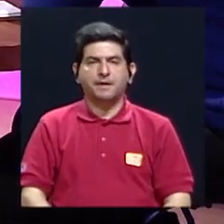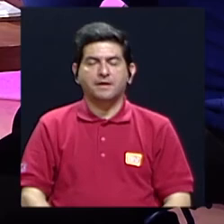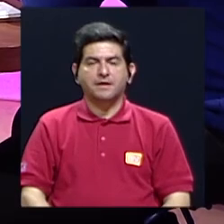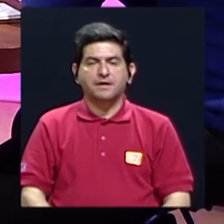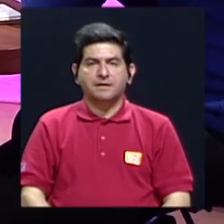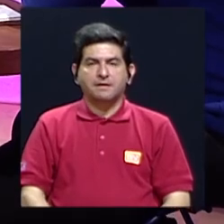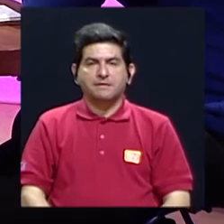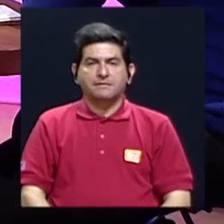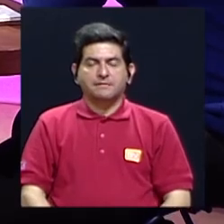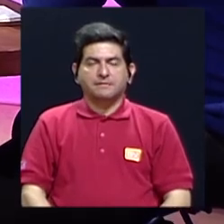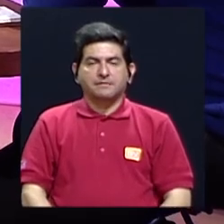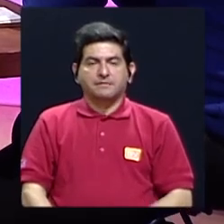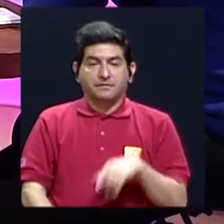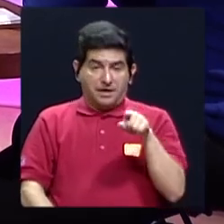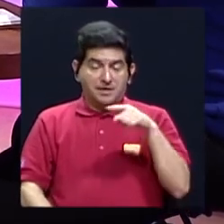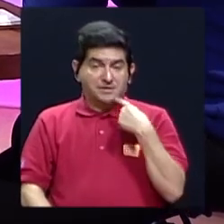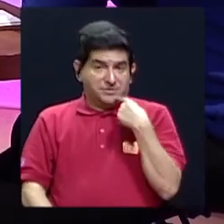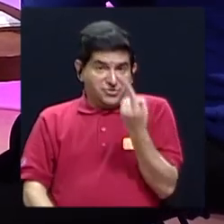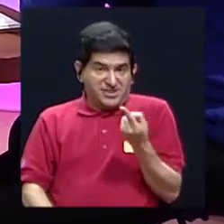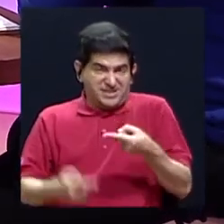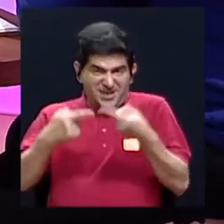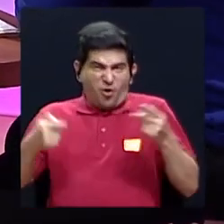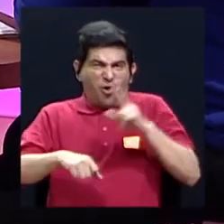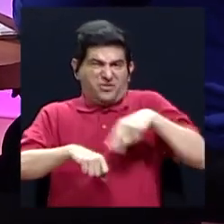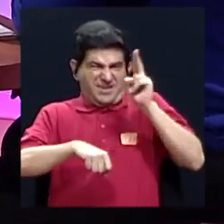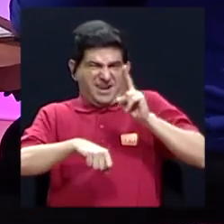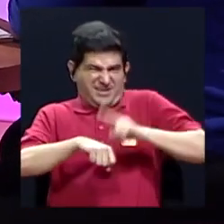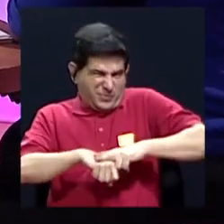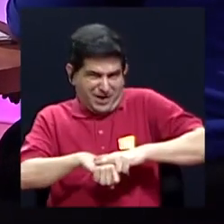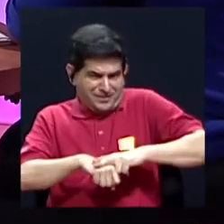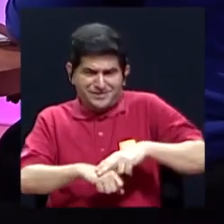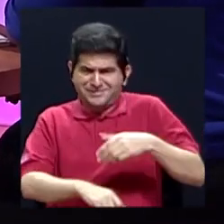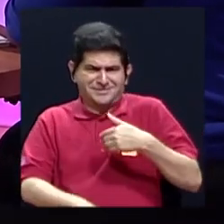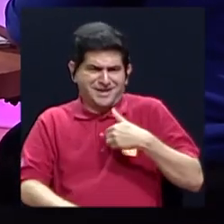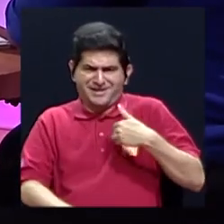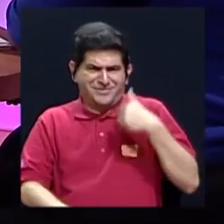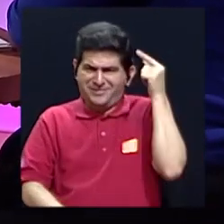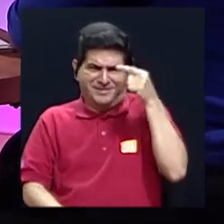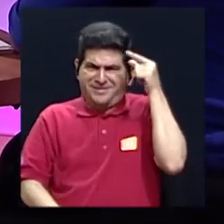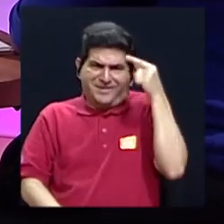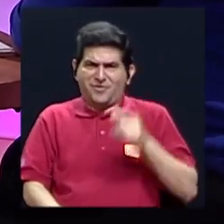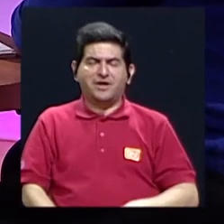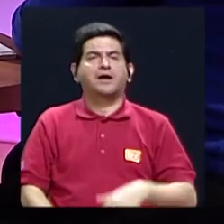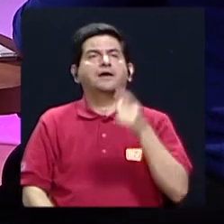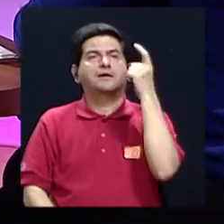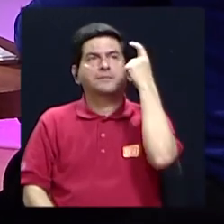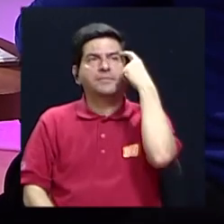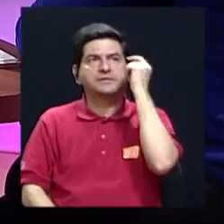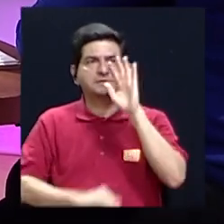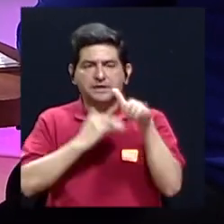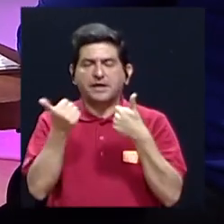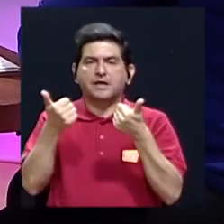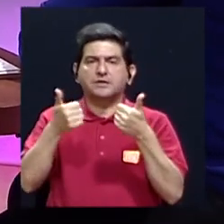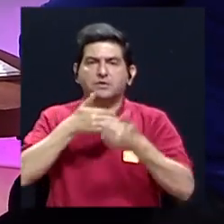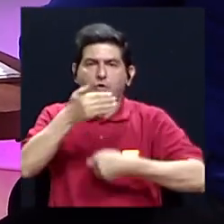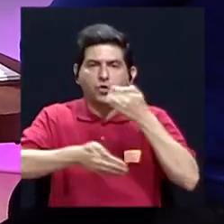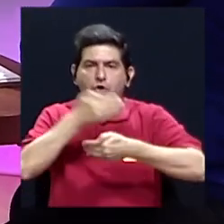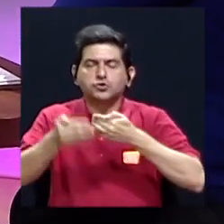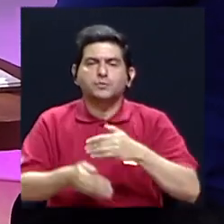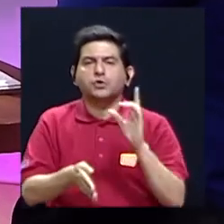Es que eso de decir que algo es contra natura no tiene mucho sentido cuando pensamos en todos los tratamientos médicos,